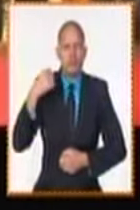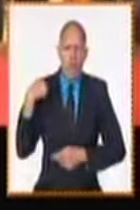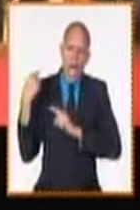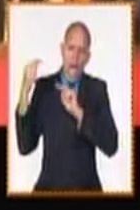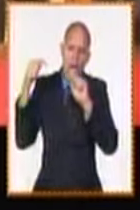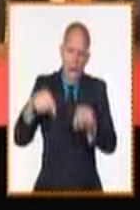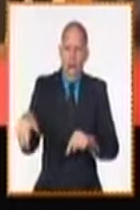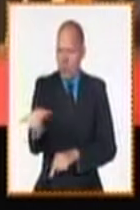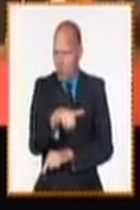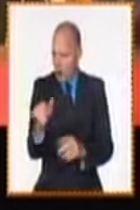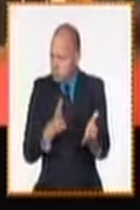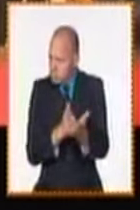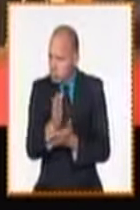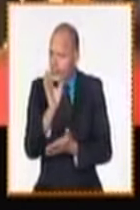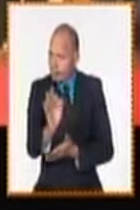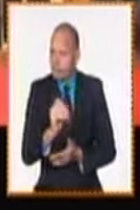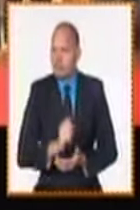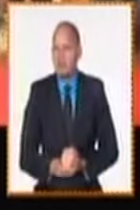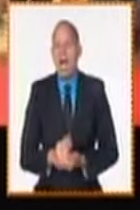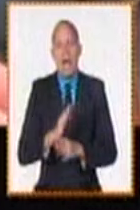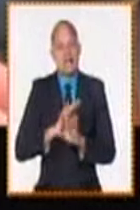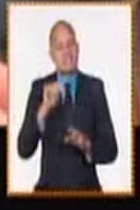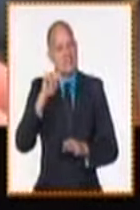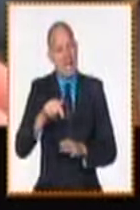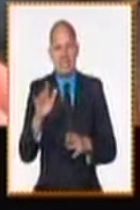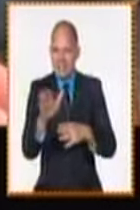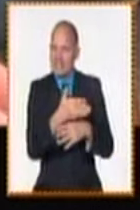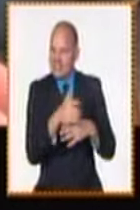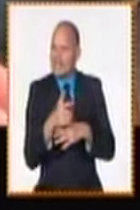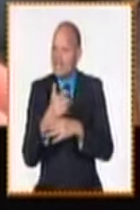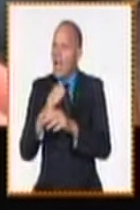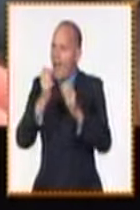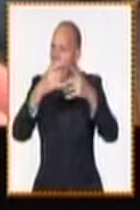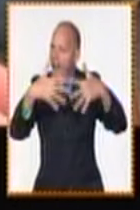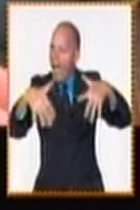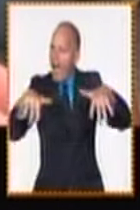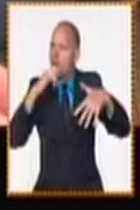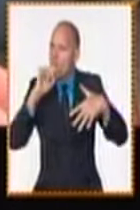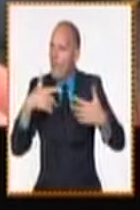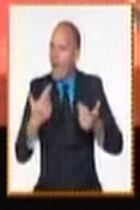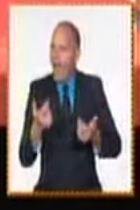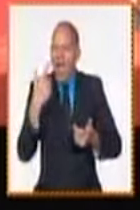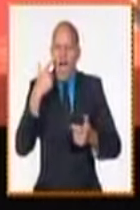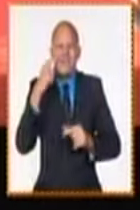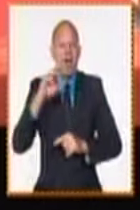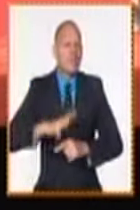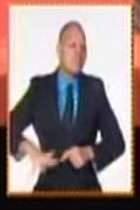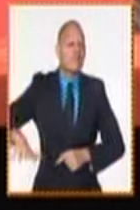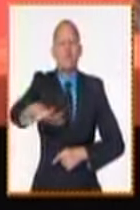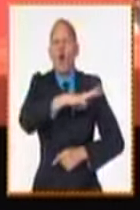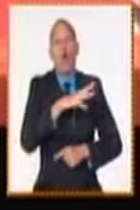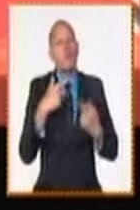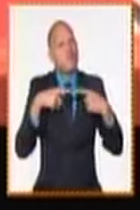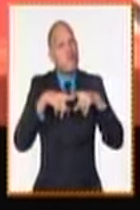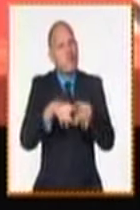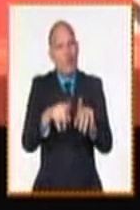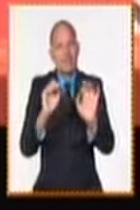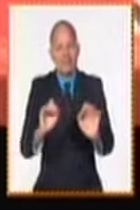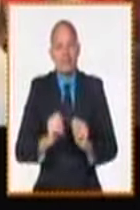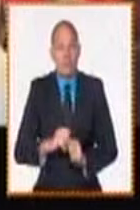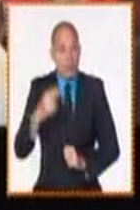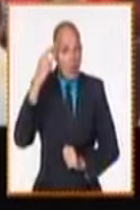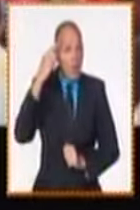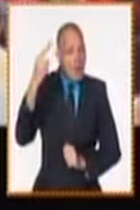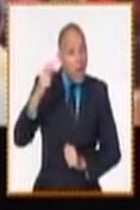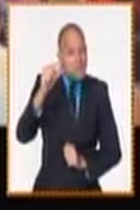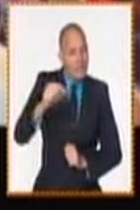Estructurada en varios actos y dirigida por Juan Alberto Ante, la gala llevó por nombre Todas las voces a una. En ella se recordó la impronta de Luis